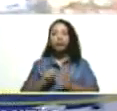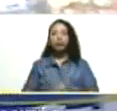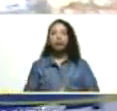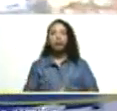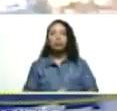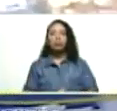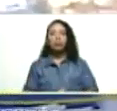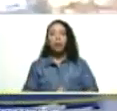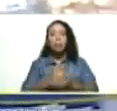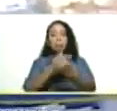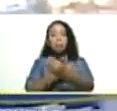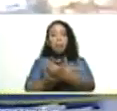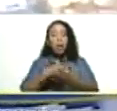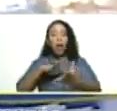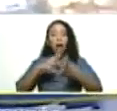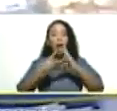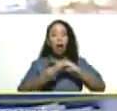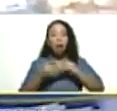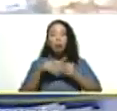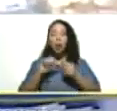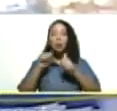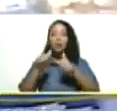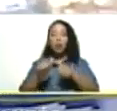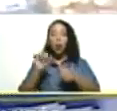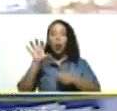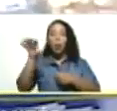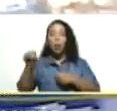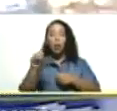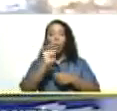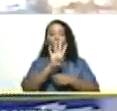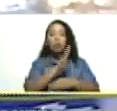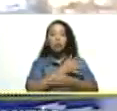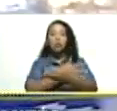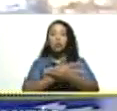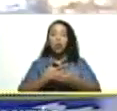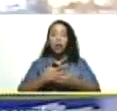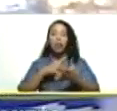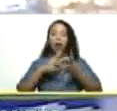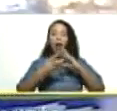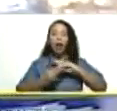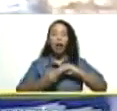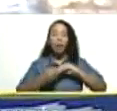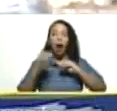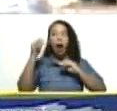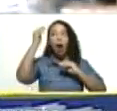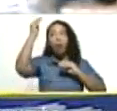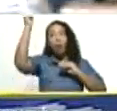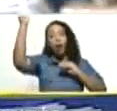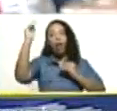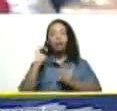tantos millones de CLAP. Empezamos comprando 4 millones de CLAP en el exterior,